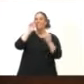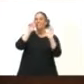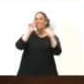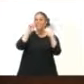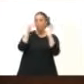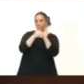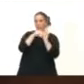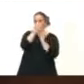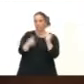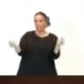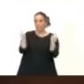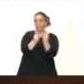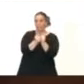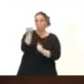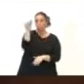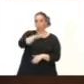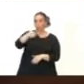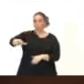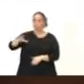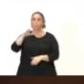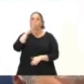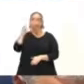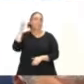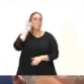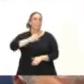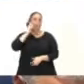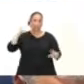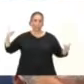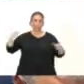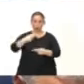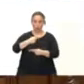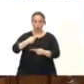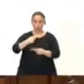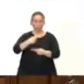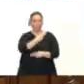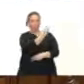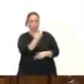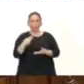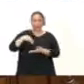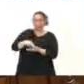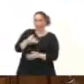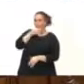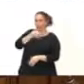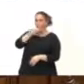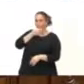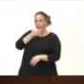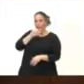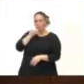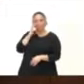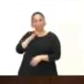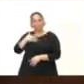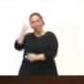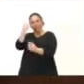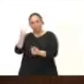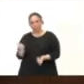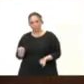dependientes murieron por el hachazo de Rajoy. Y vienen a dar aquí lecciones. Yo vuelvo ahora a los